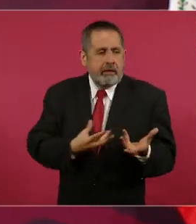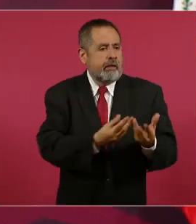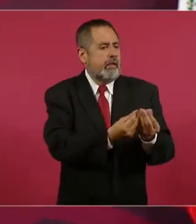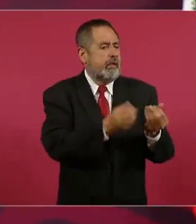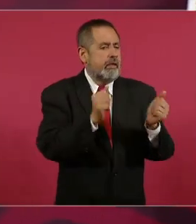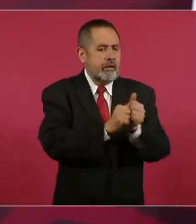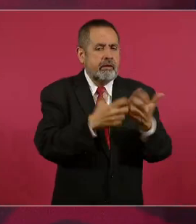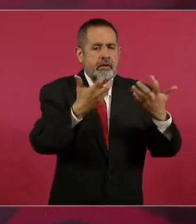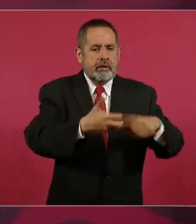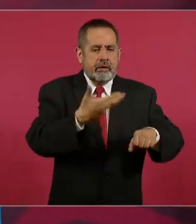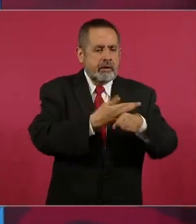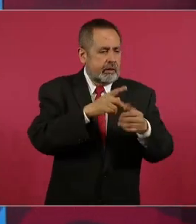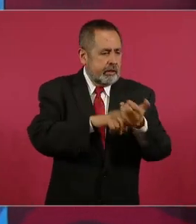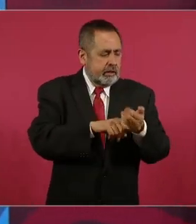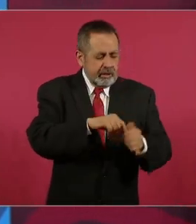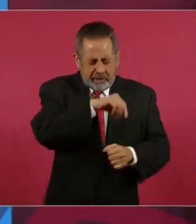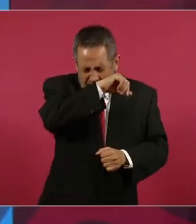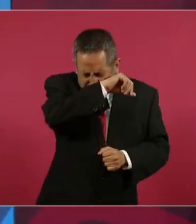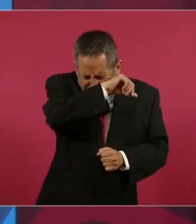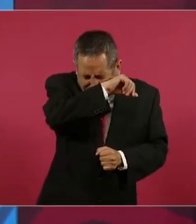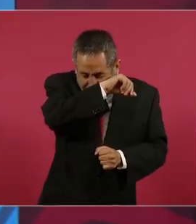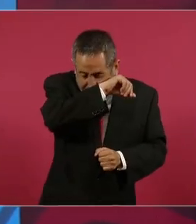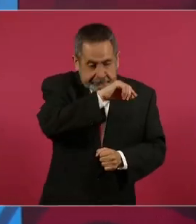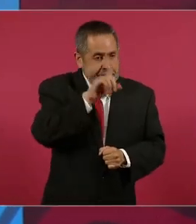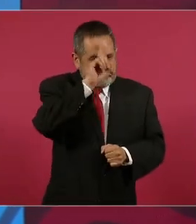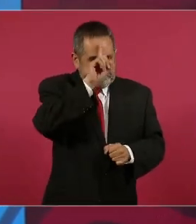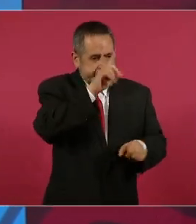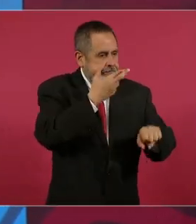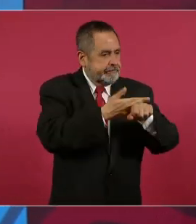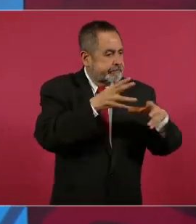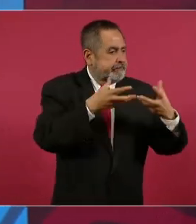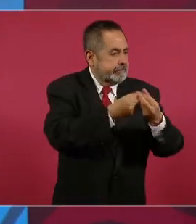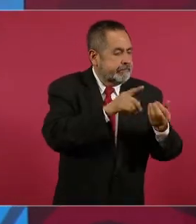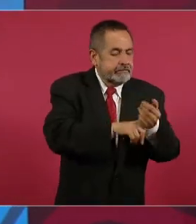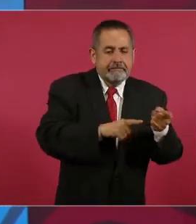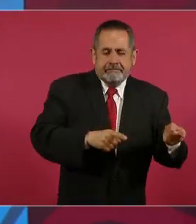a trabajar de asesor de una de esas empresas.